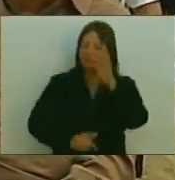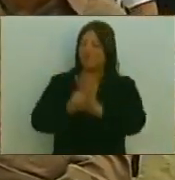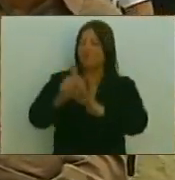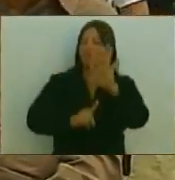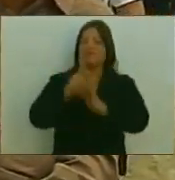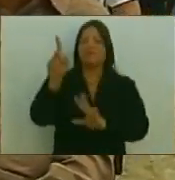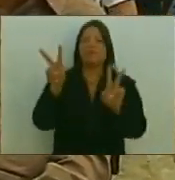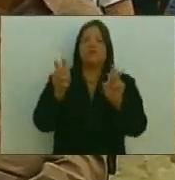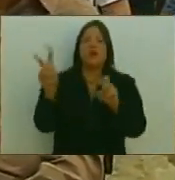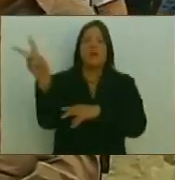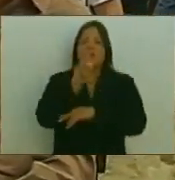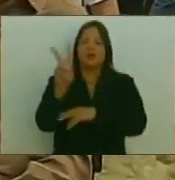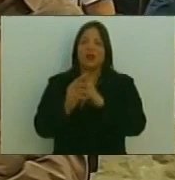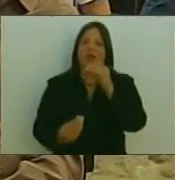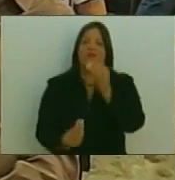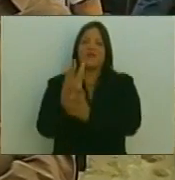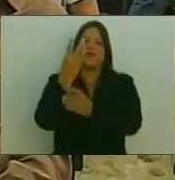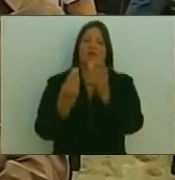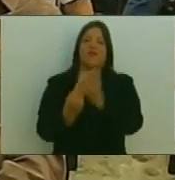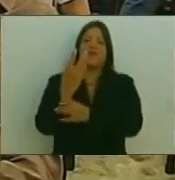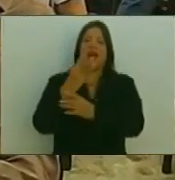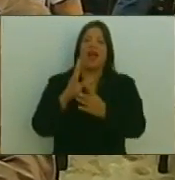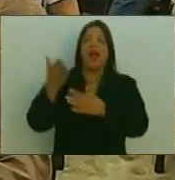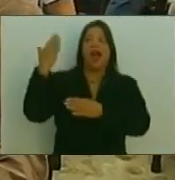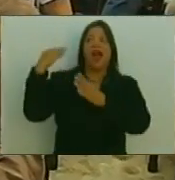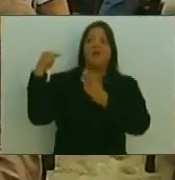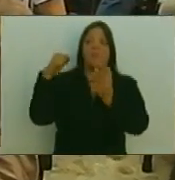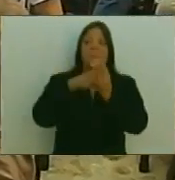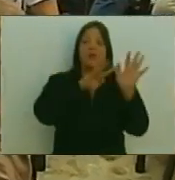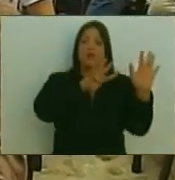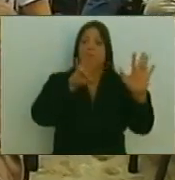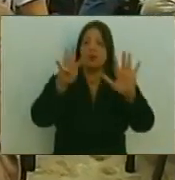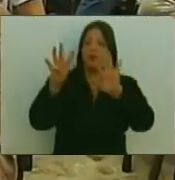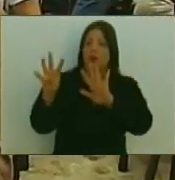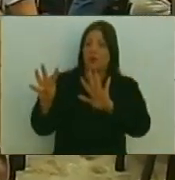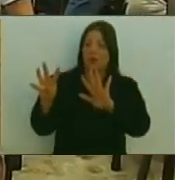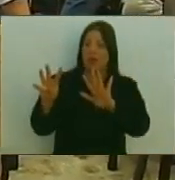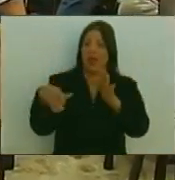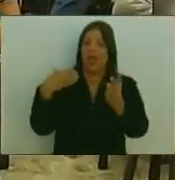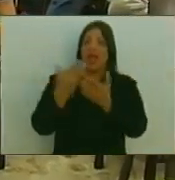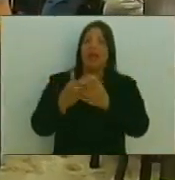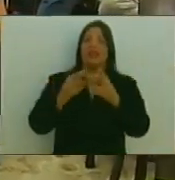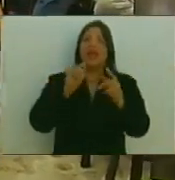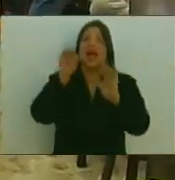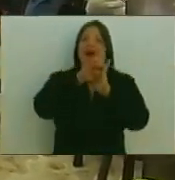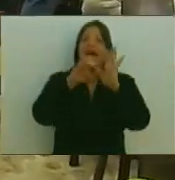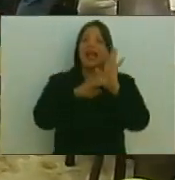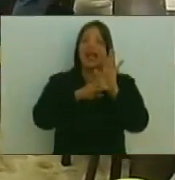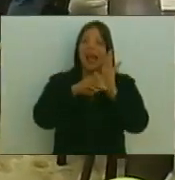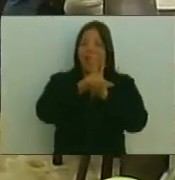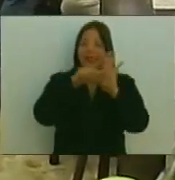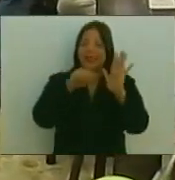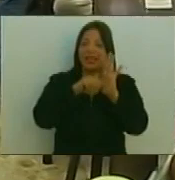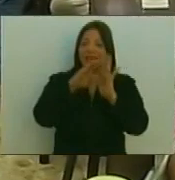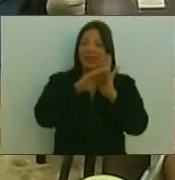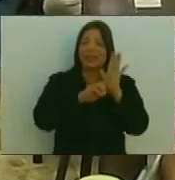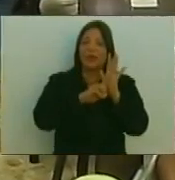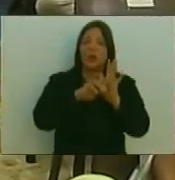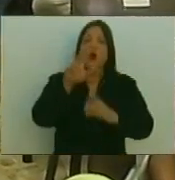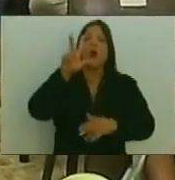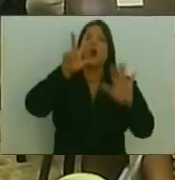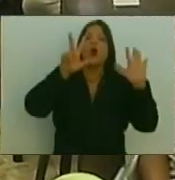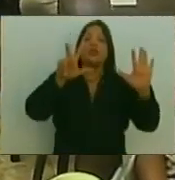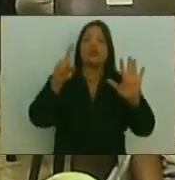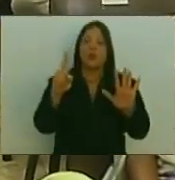nueva nación y la refundación de la nación desde aquel año 1999 con ese artículo 81, hoy estemos haciendo